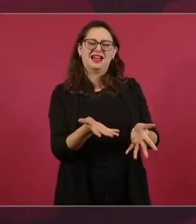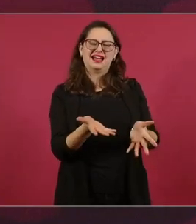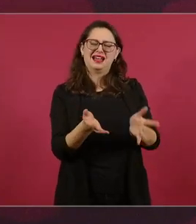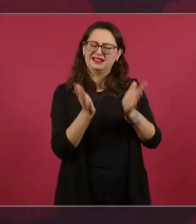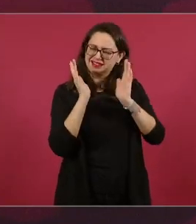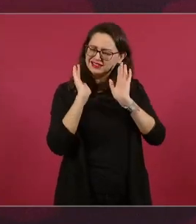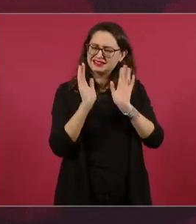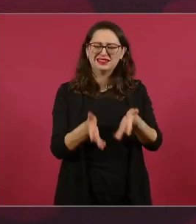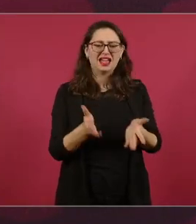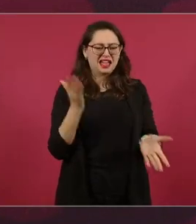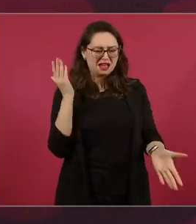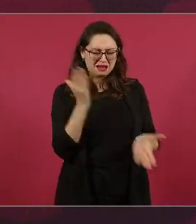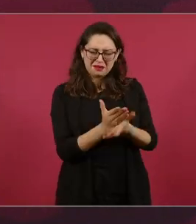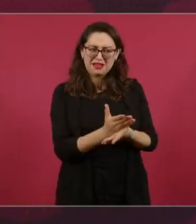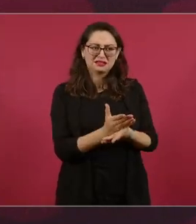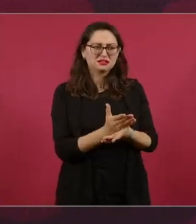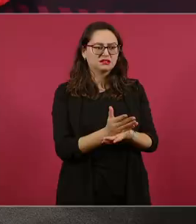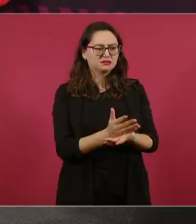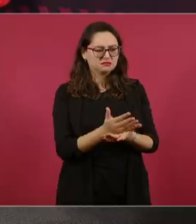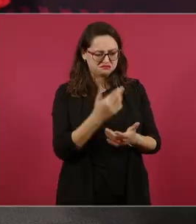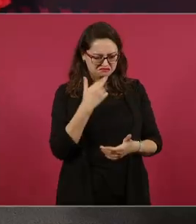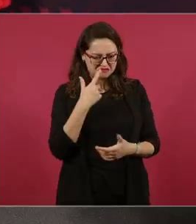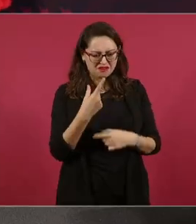Vamos a debatir